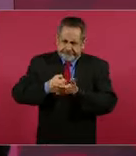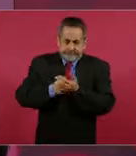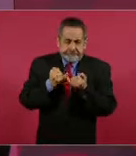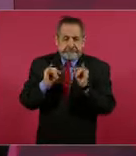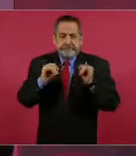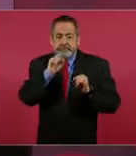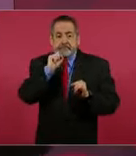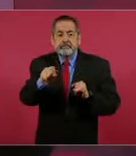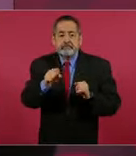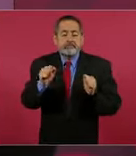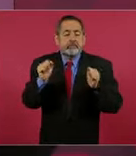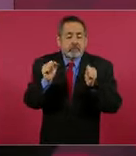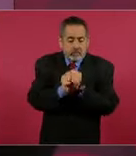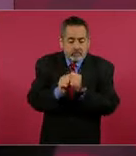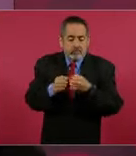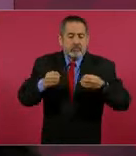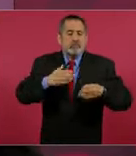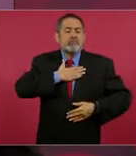lucharon por la justicia,